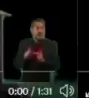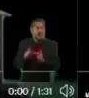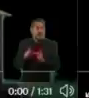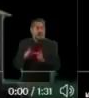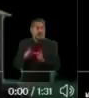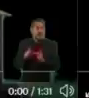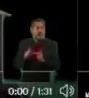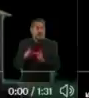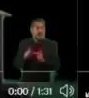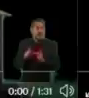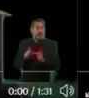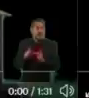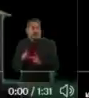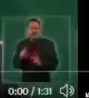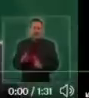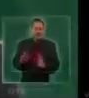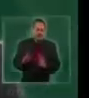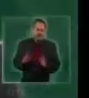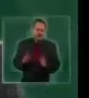lo criticaran después.